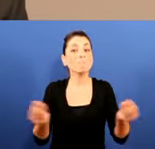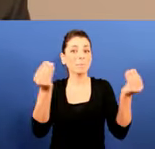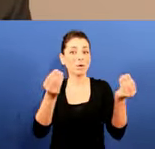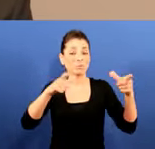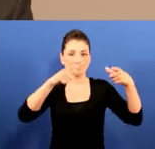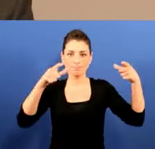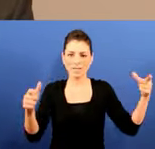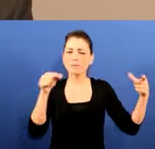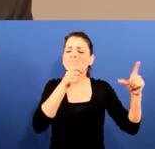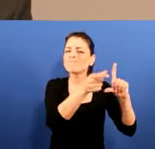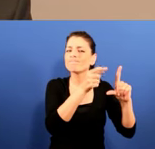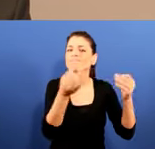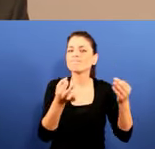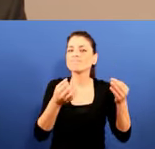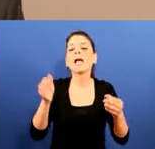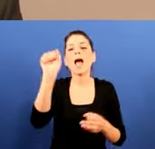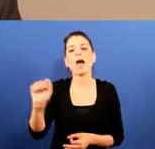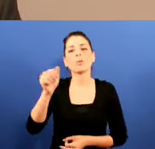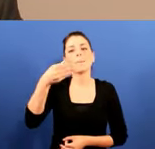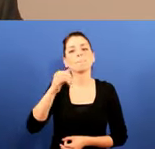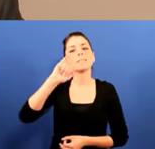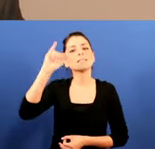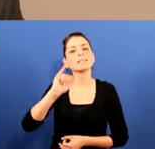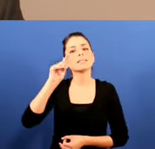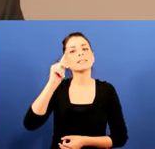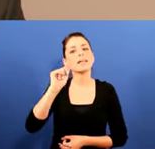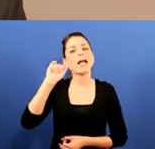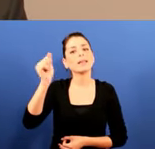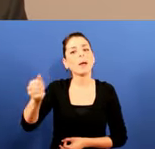Fundación Bizkaitik. Este servicio, accesible desde la dirección